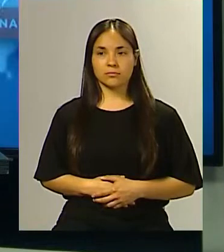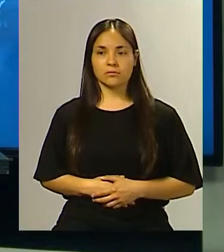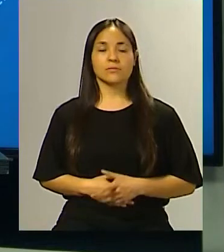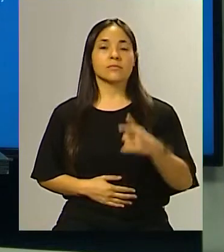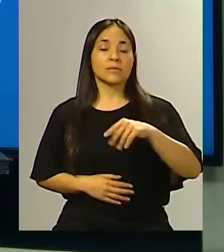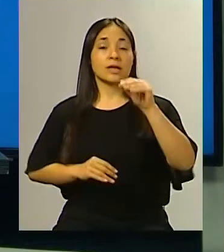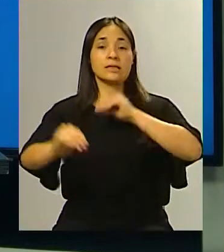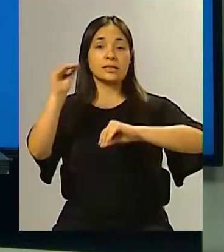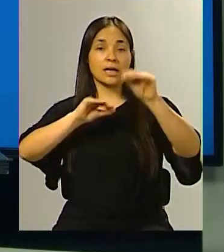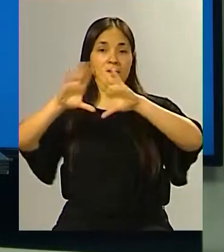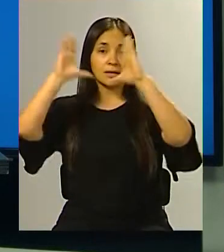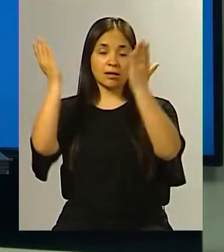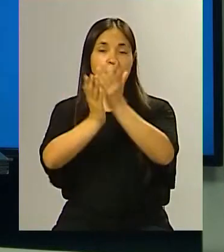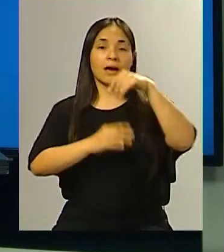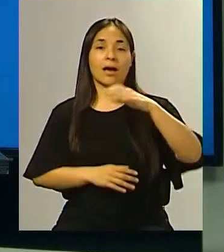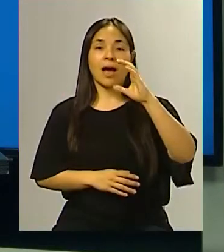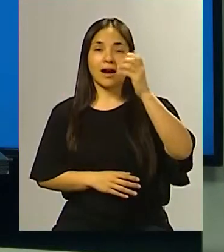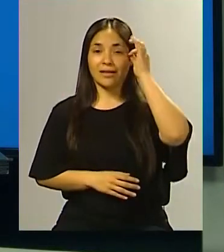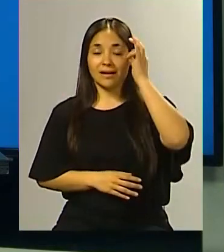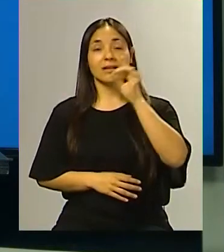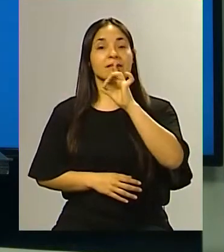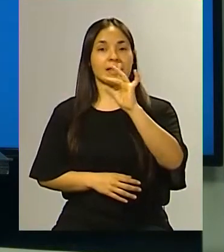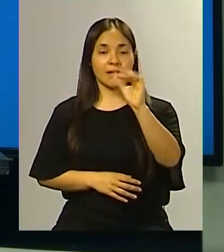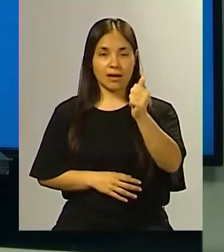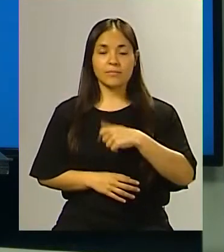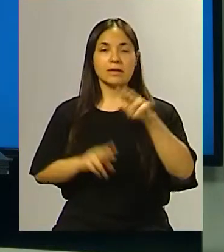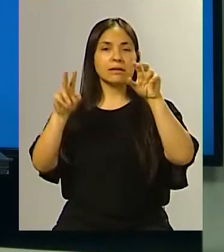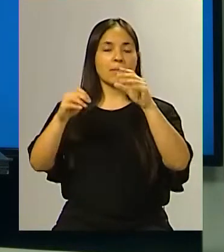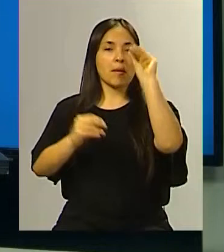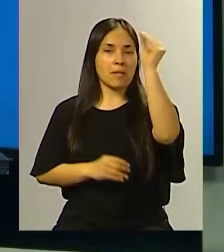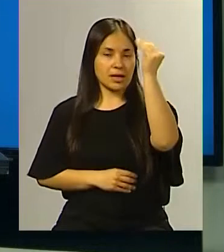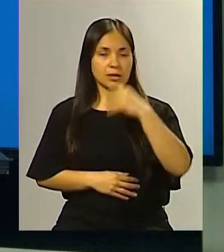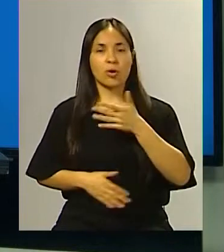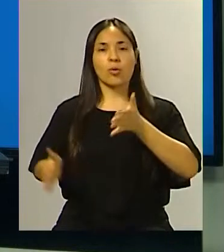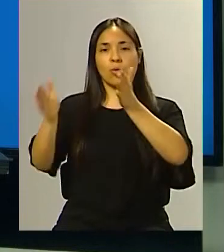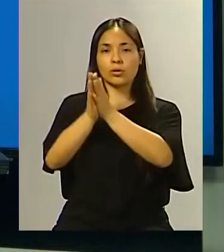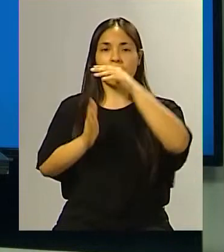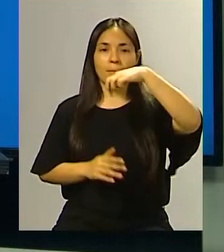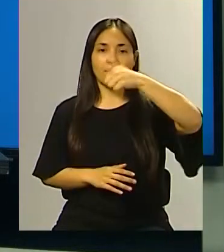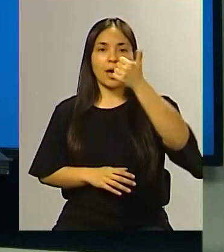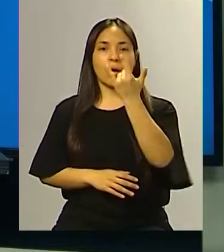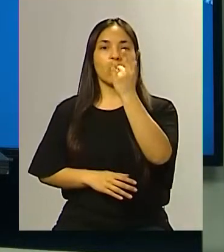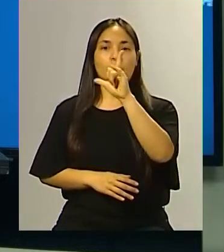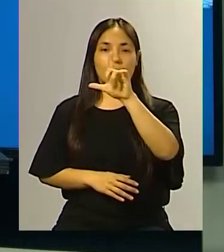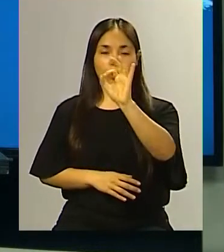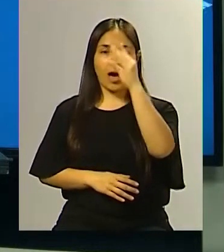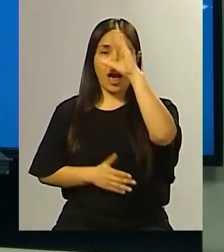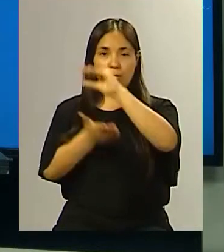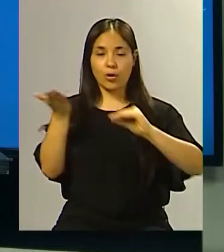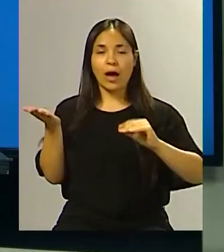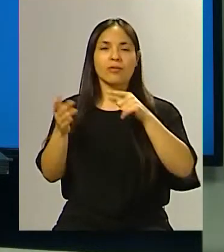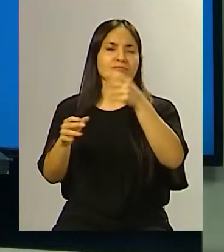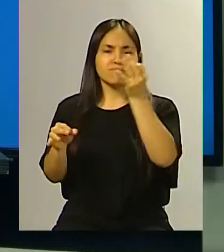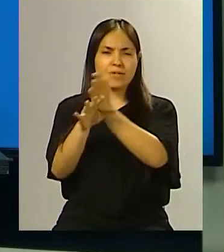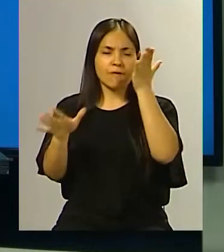Seguimos en chat internacional aquí en el 30 de la TDA hablando de Brasil. Lo hacemos con Paulo Abrao, que es abogado, especialista en derechos